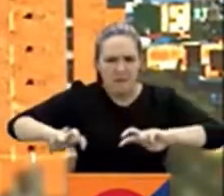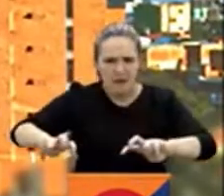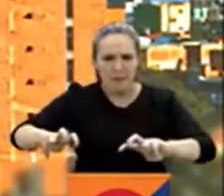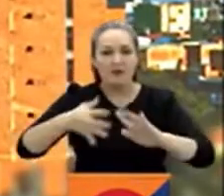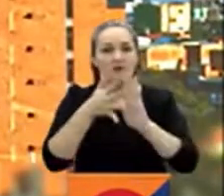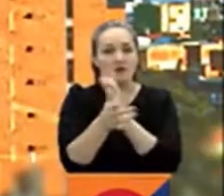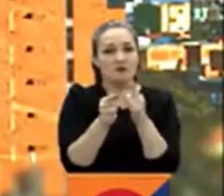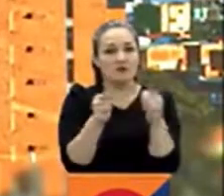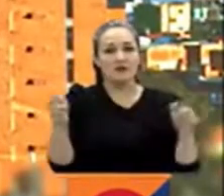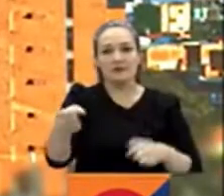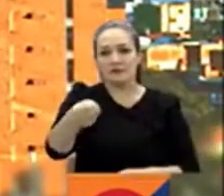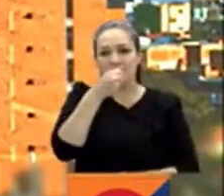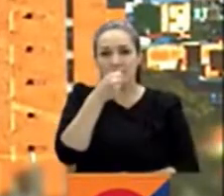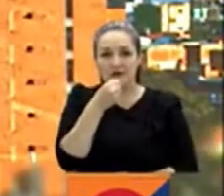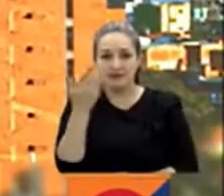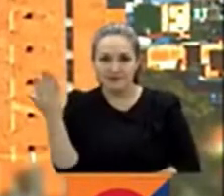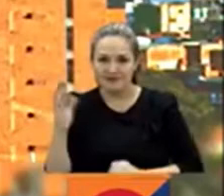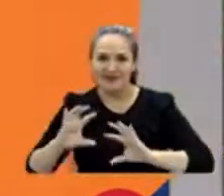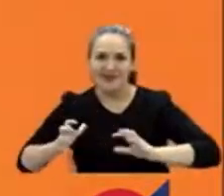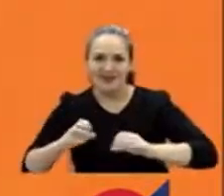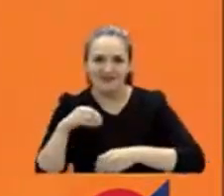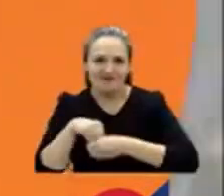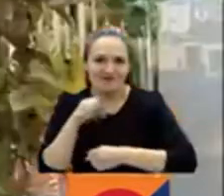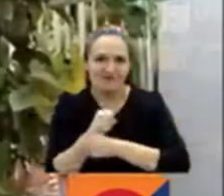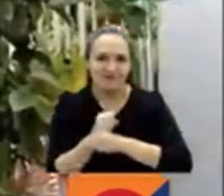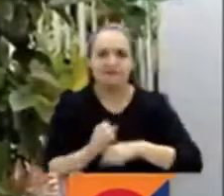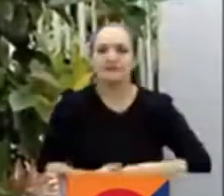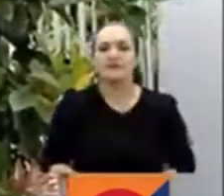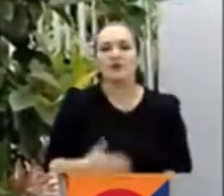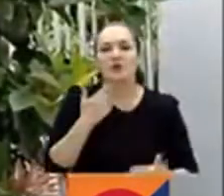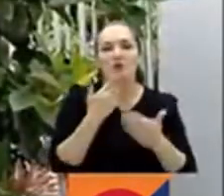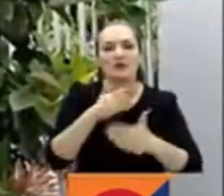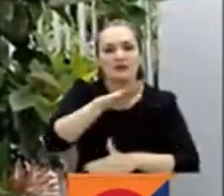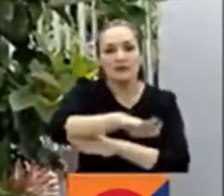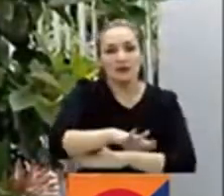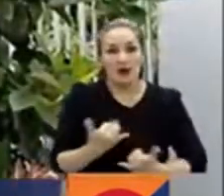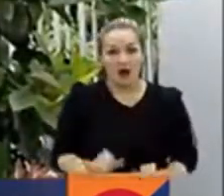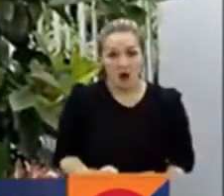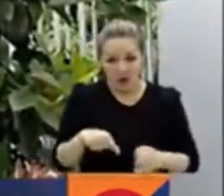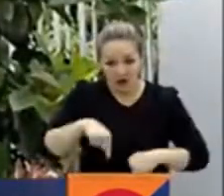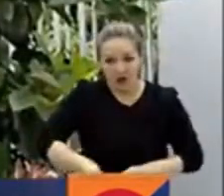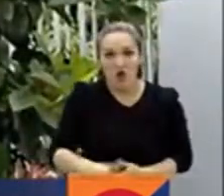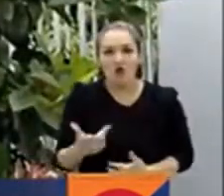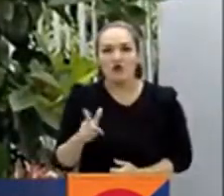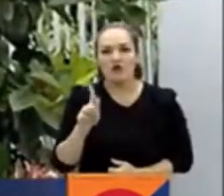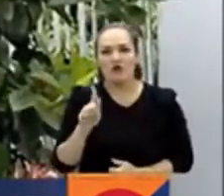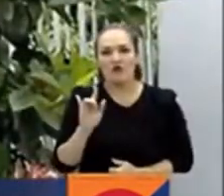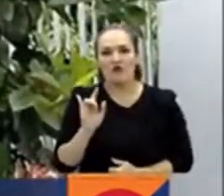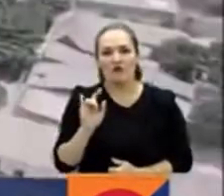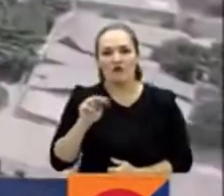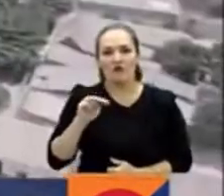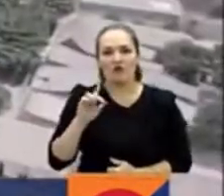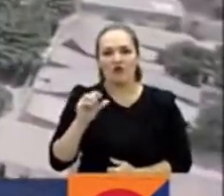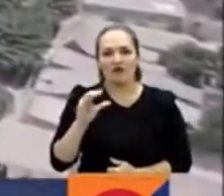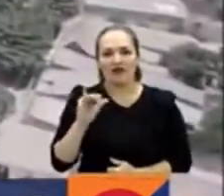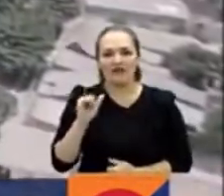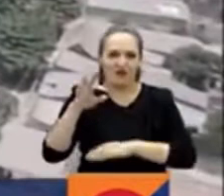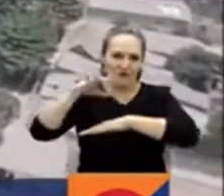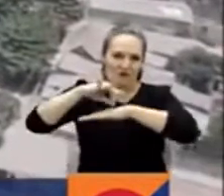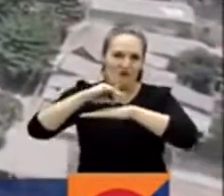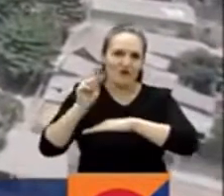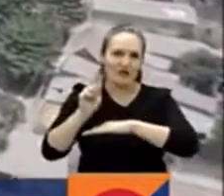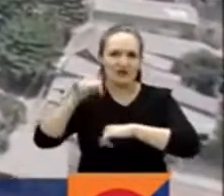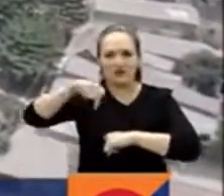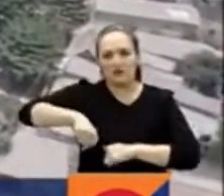Humberto Carrillo, periodista de la Radio Nacional. Buenas tardes. A esta hora en Fundación Magdalena se cumple un consejo de seguridad con las